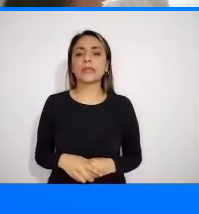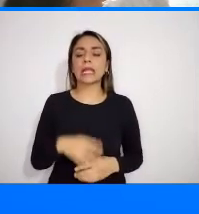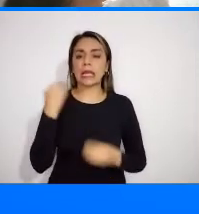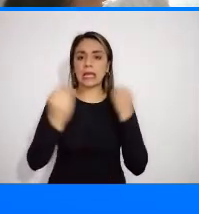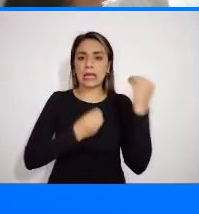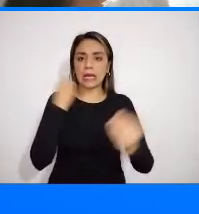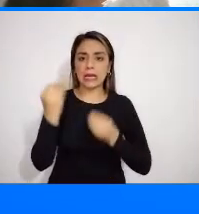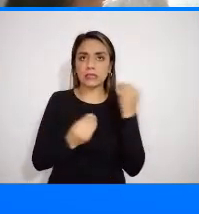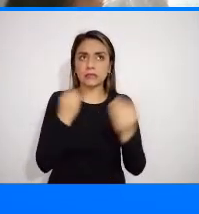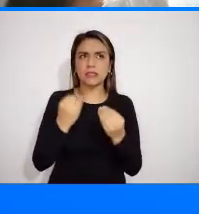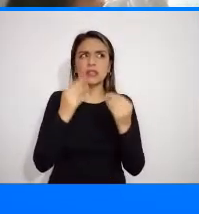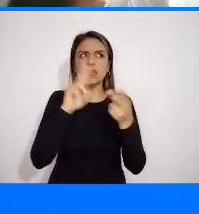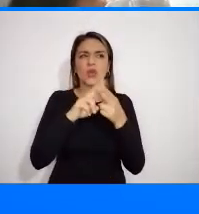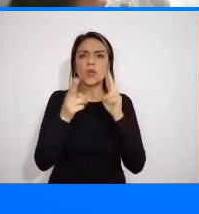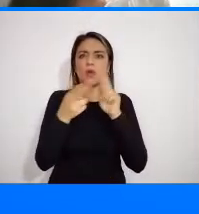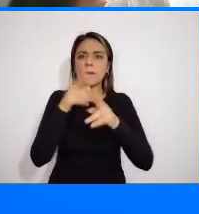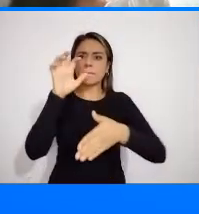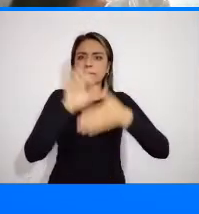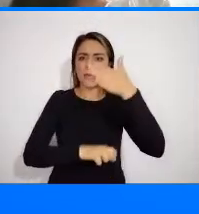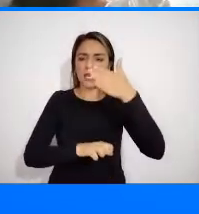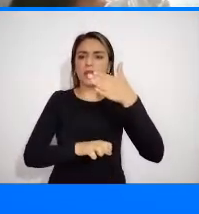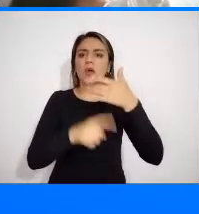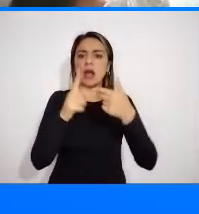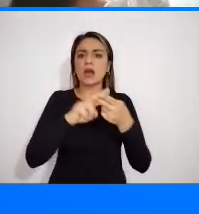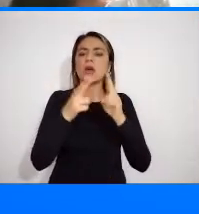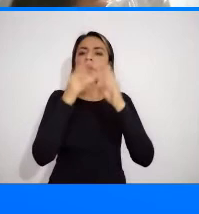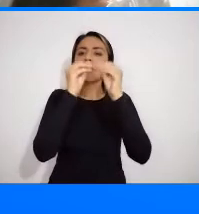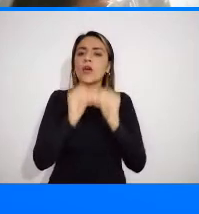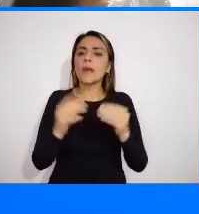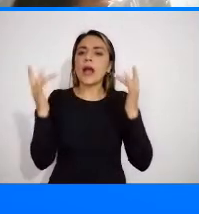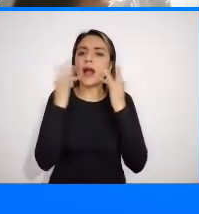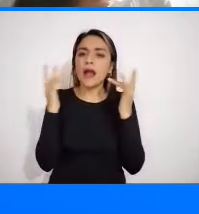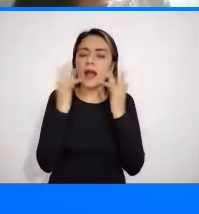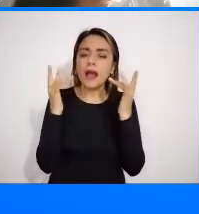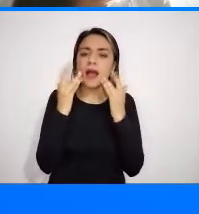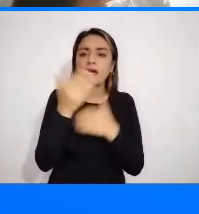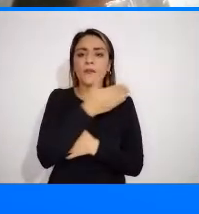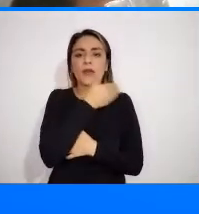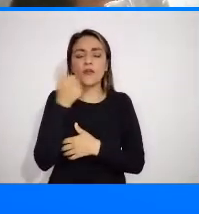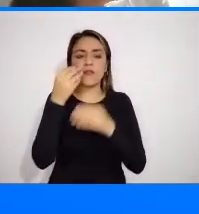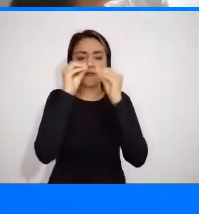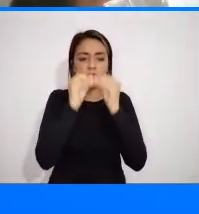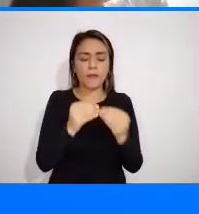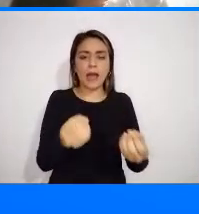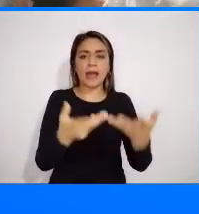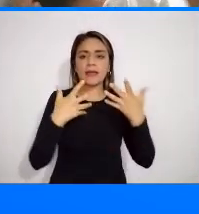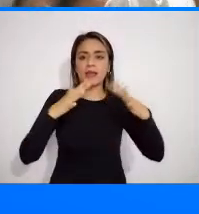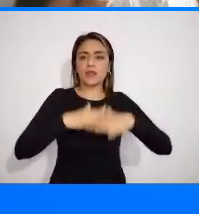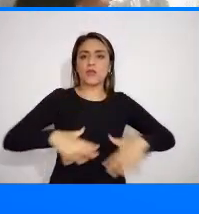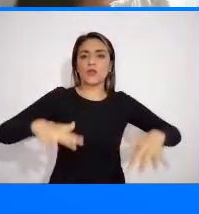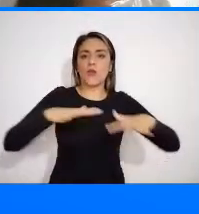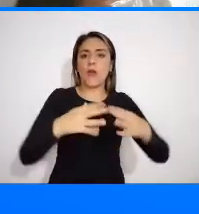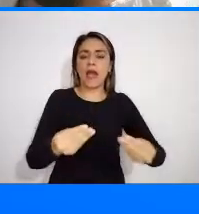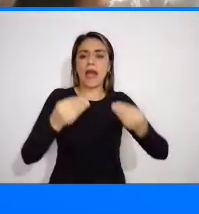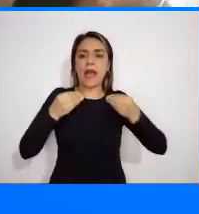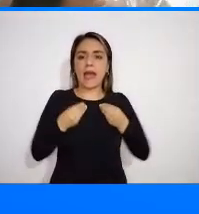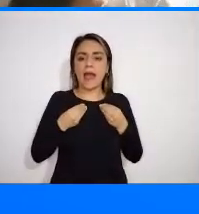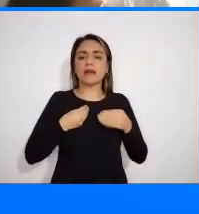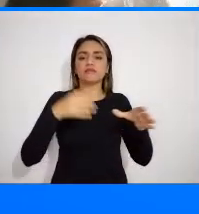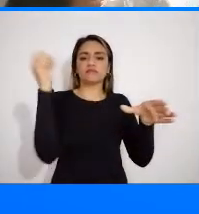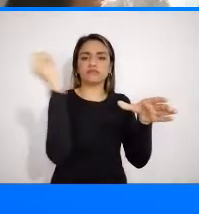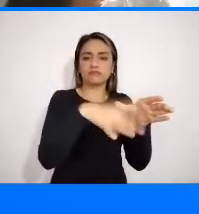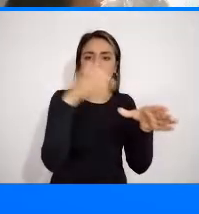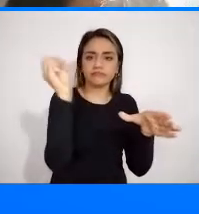Hace, digamos que elimina sus residuos de una forma limpia, la mejor forma que le ofrezca el destino. Entonces, las